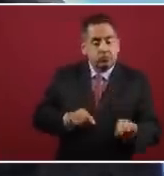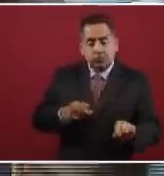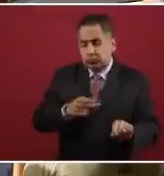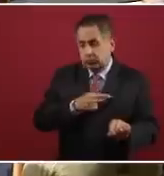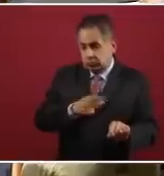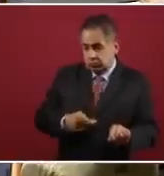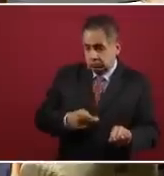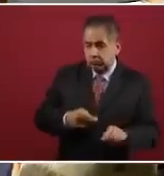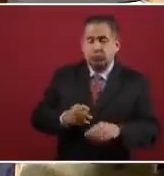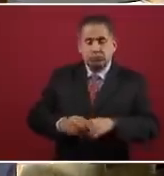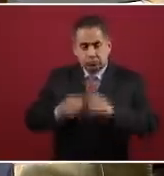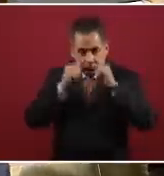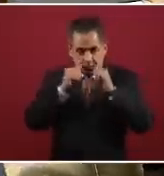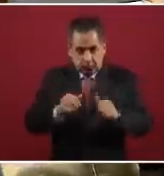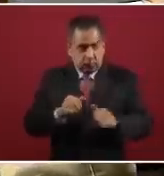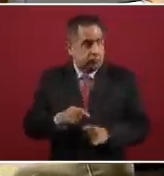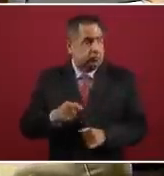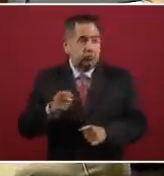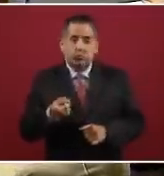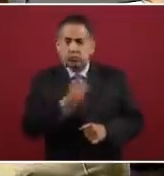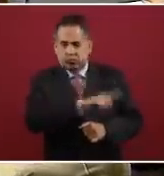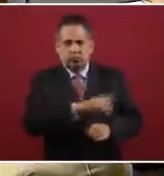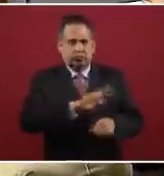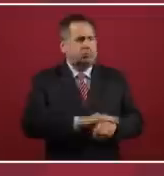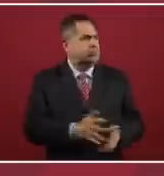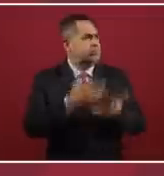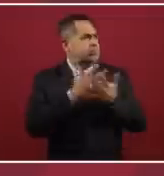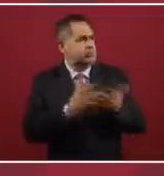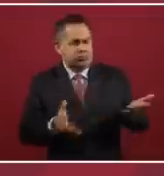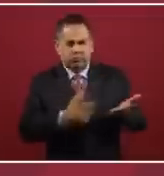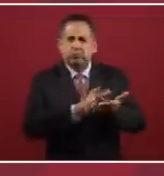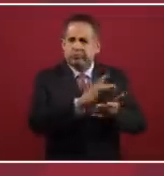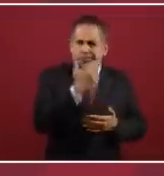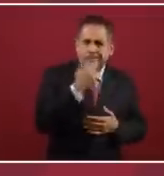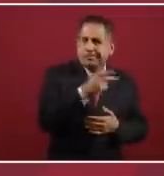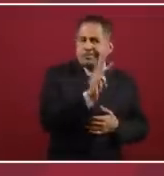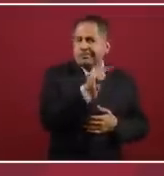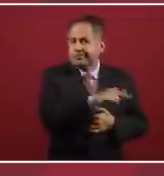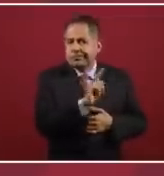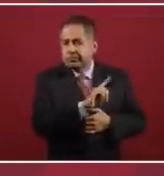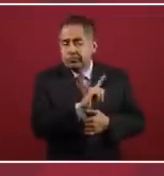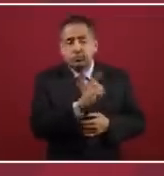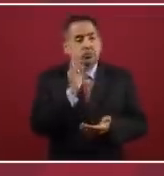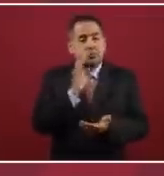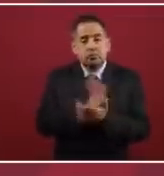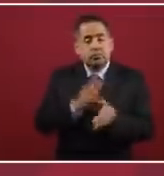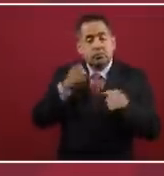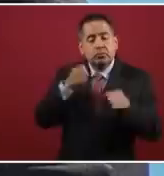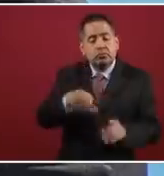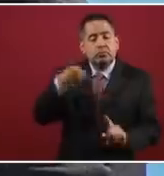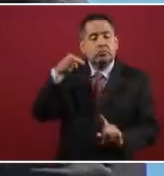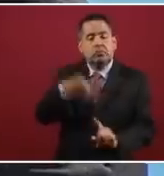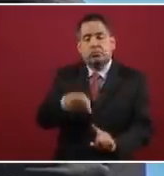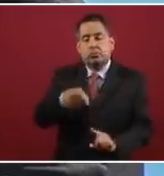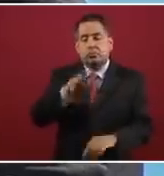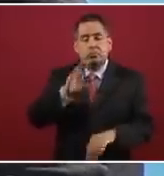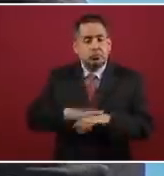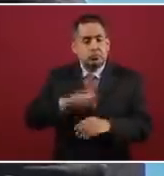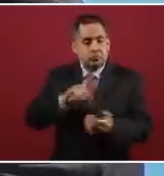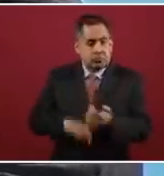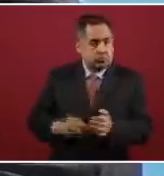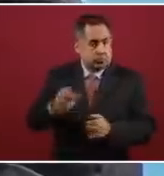país, no reciben este beneficio. Es exclusivamente para los productores